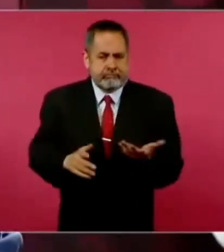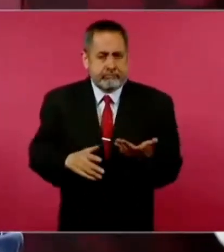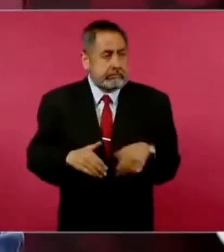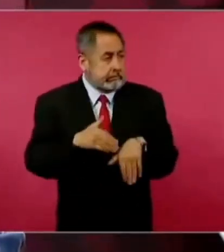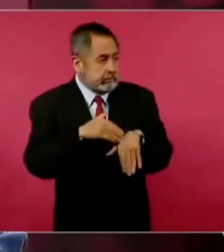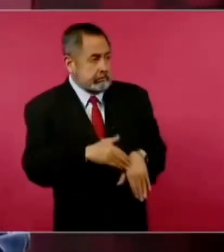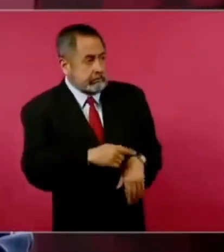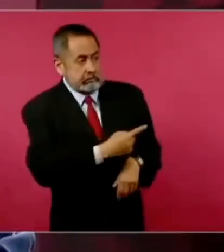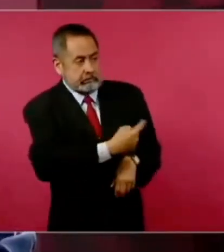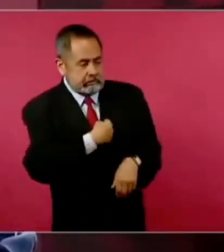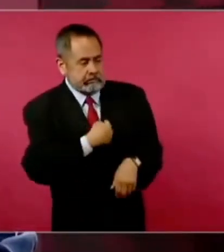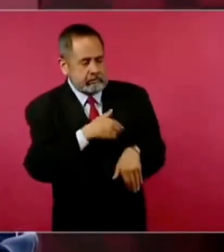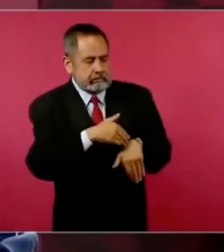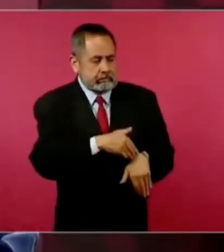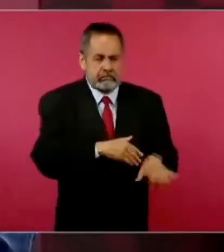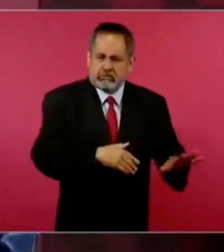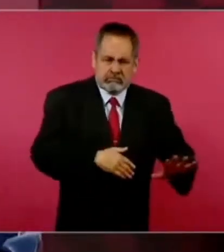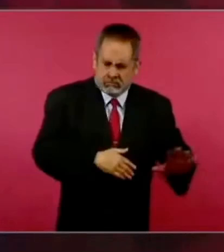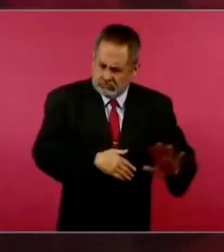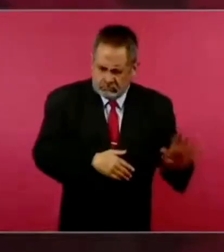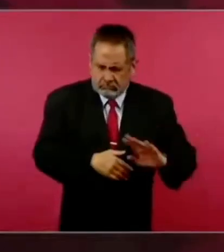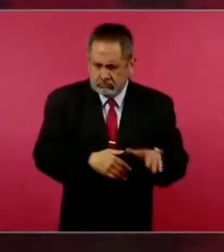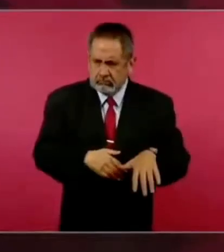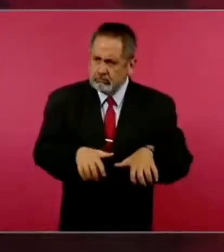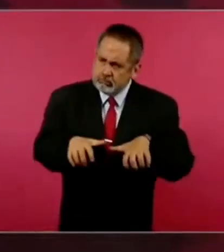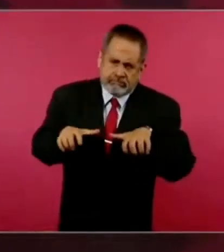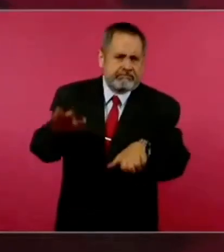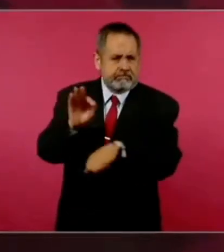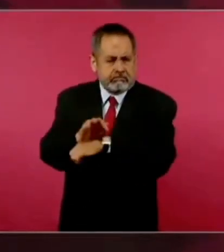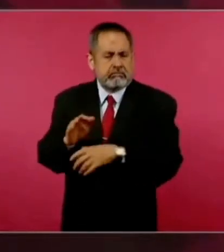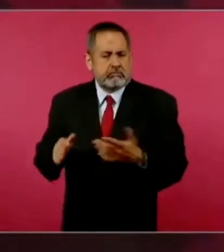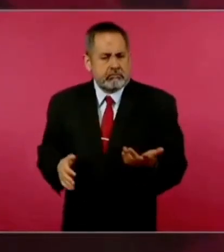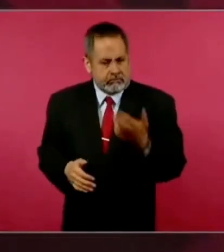particulares? Que no queremos